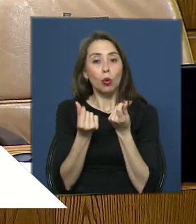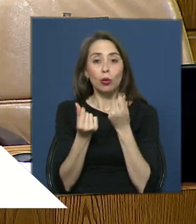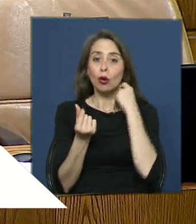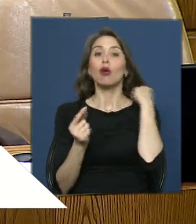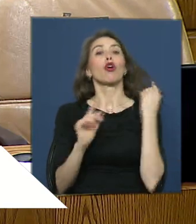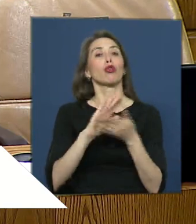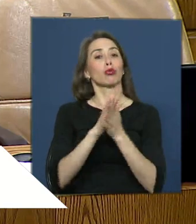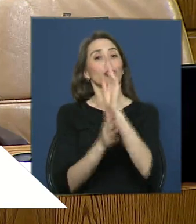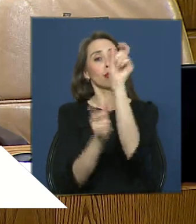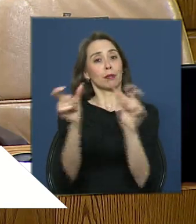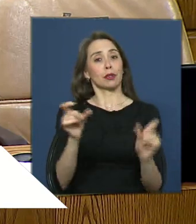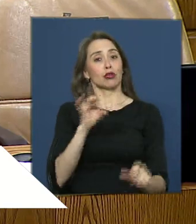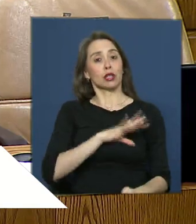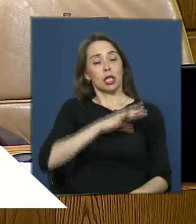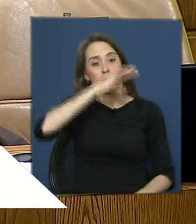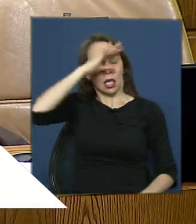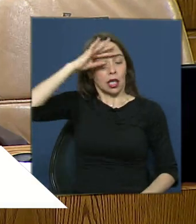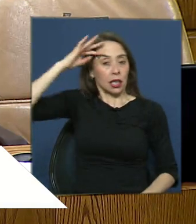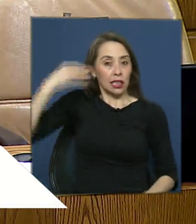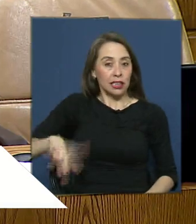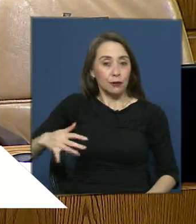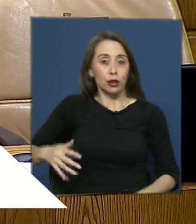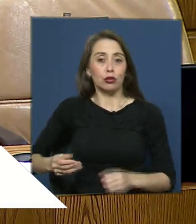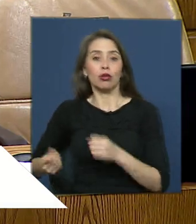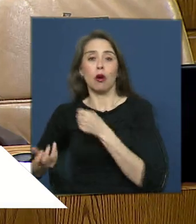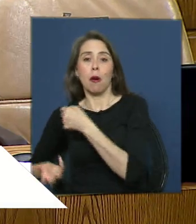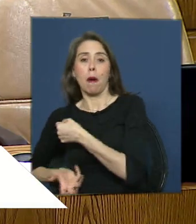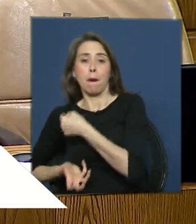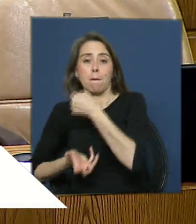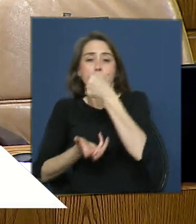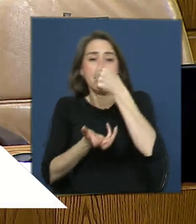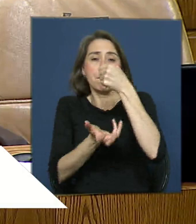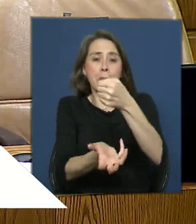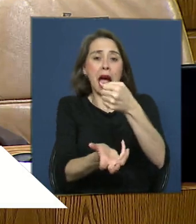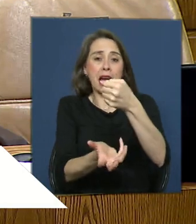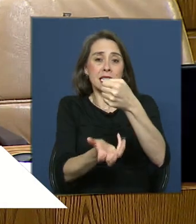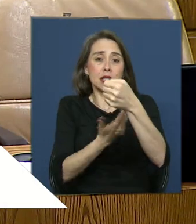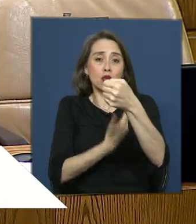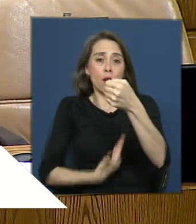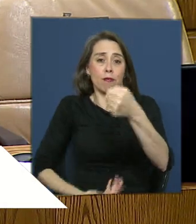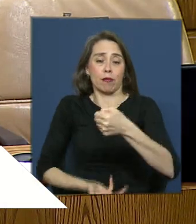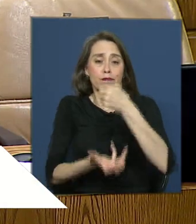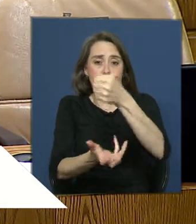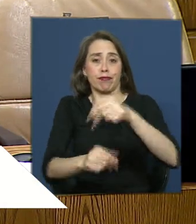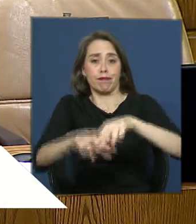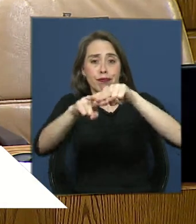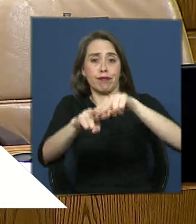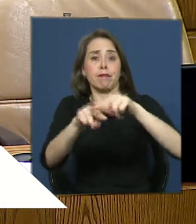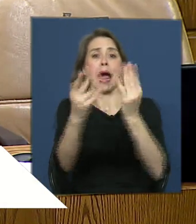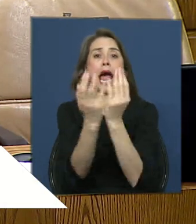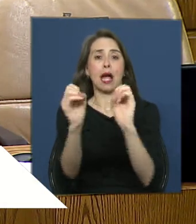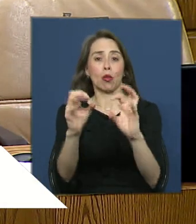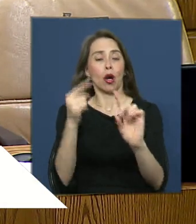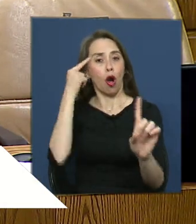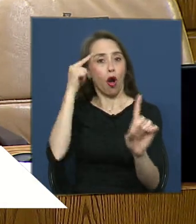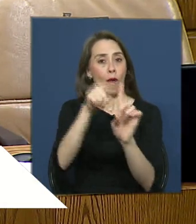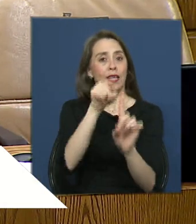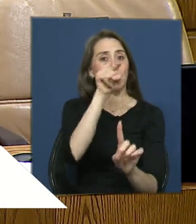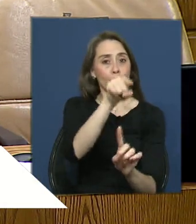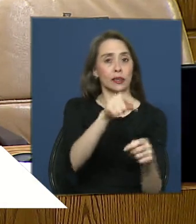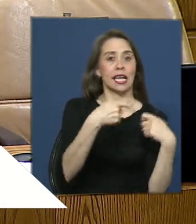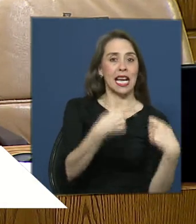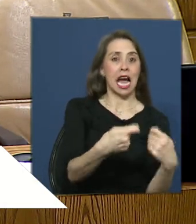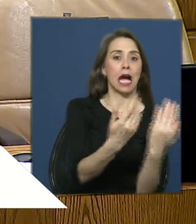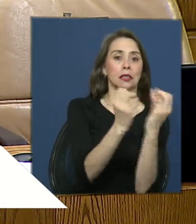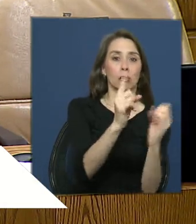hacen todos los chilenos para entregar mayores recursos a la educación realmente sea ese propósito y no a los bolsillos de los